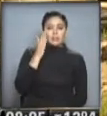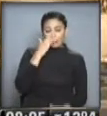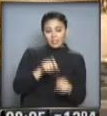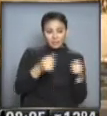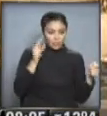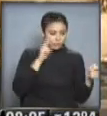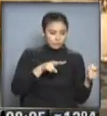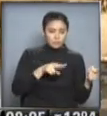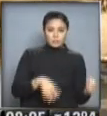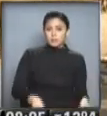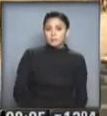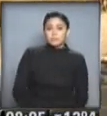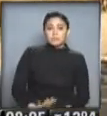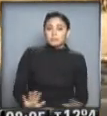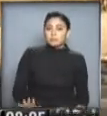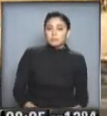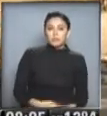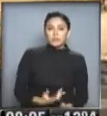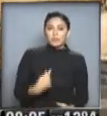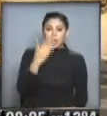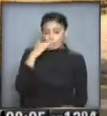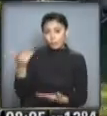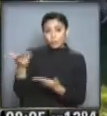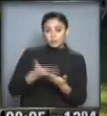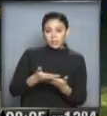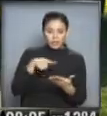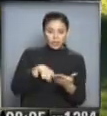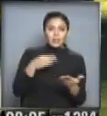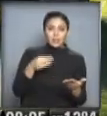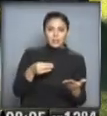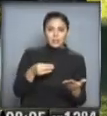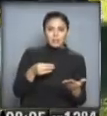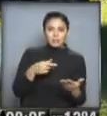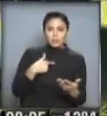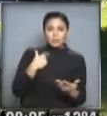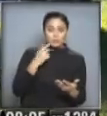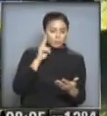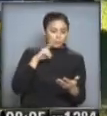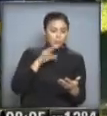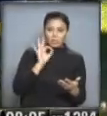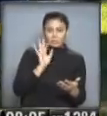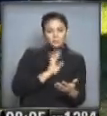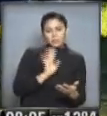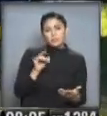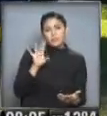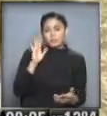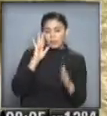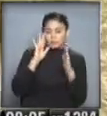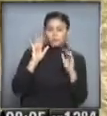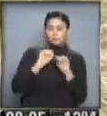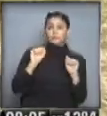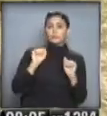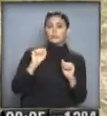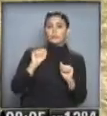diario. Pero lo que me mostraron que dice, ¿no? Porque mucho tampoco pude leerlo. Lo único que me impactó mucho fue